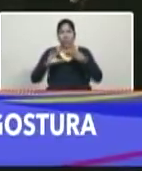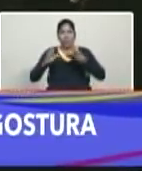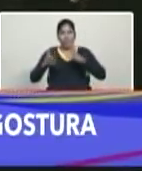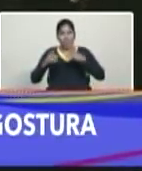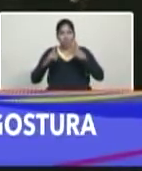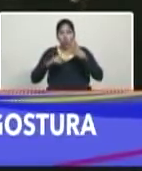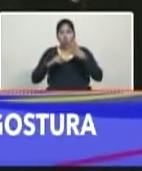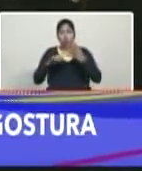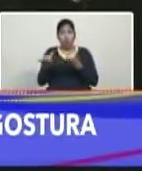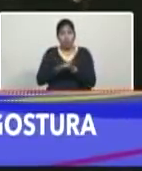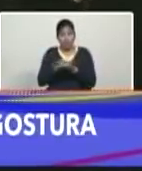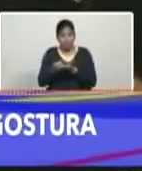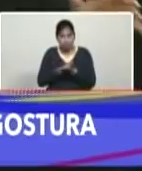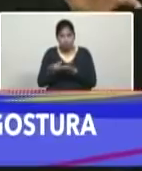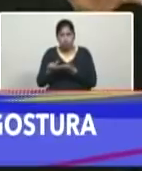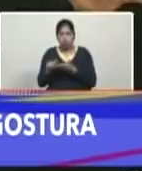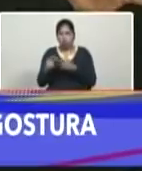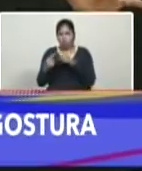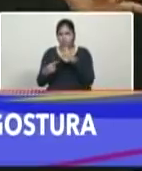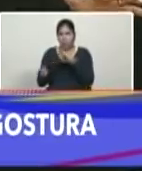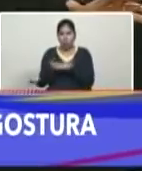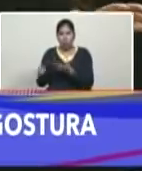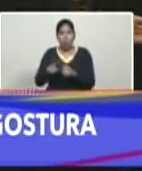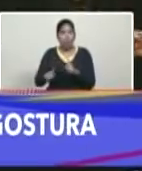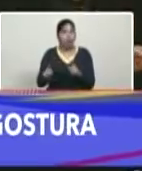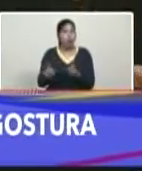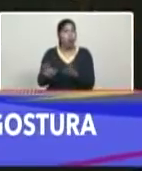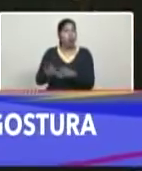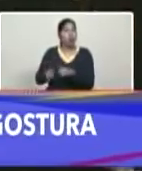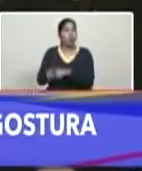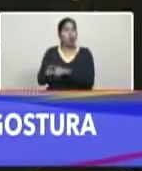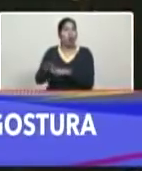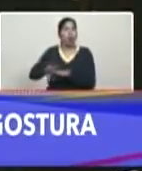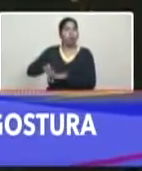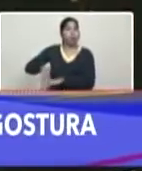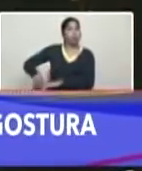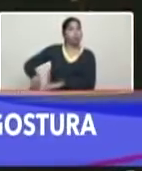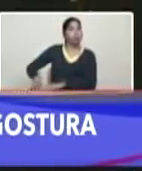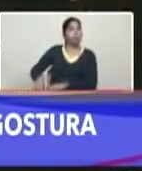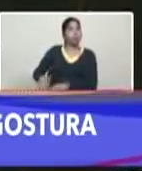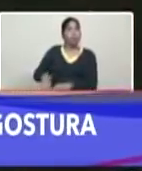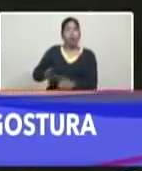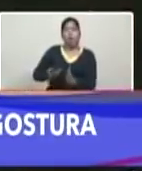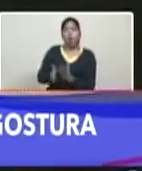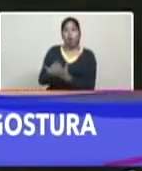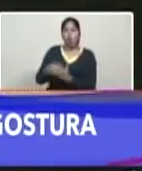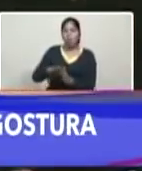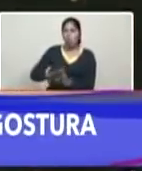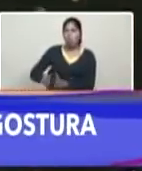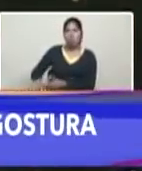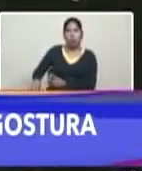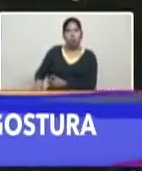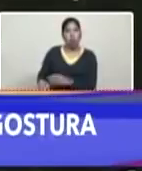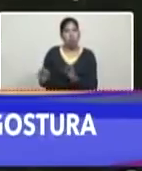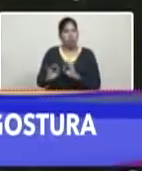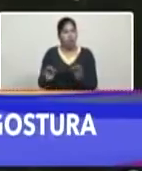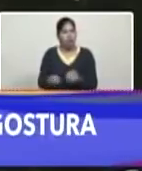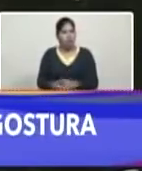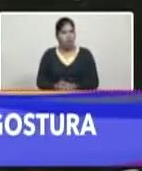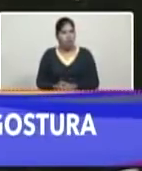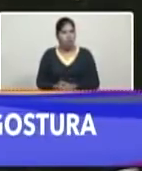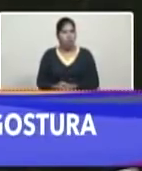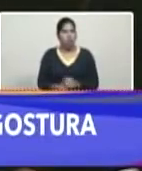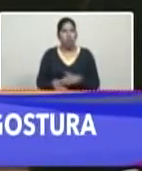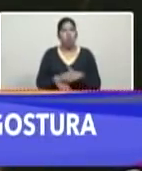Francisco. Pero ellos ocultan su pobreza, su miseria. ¿Por qué no le entrega el